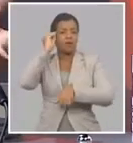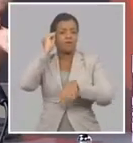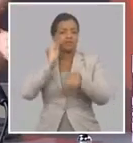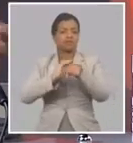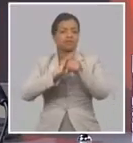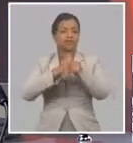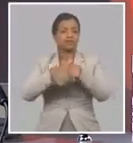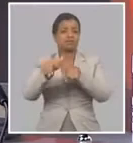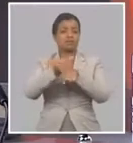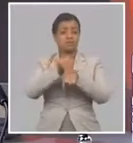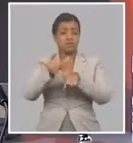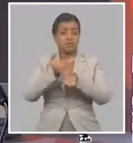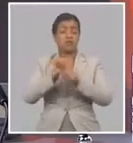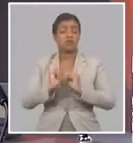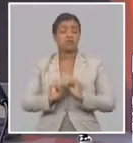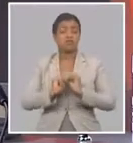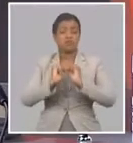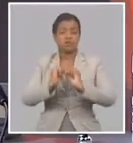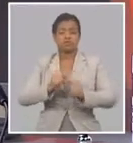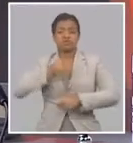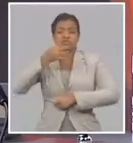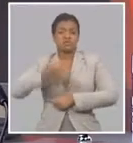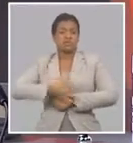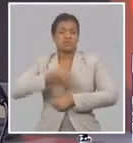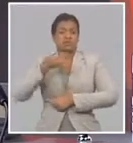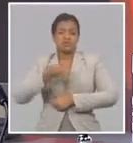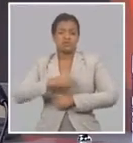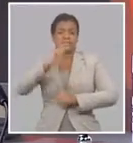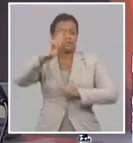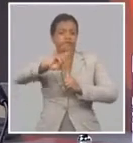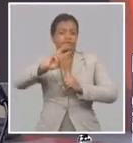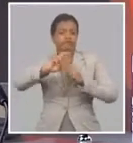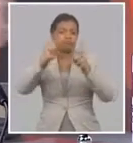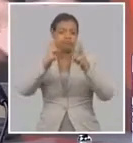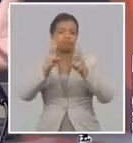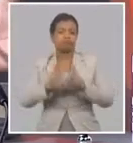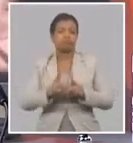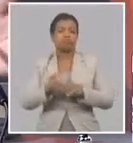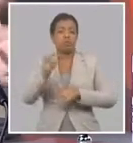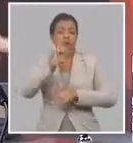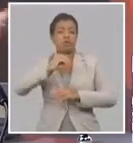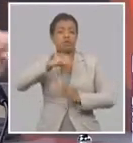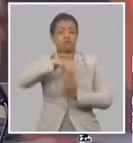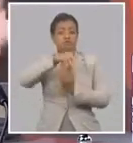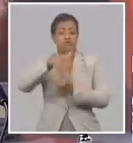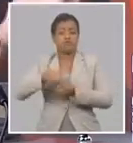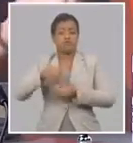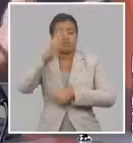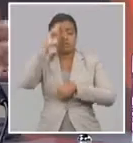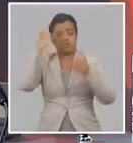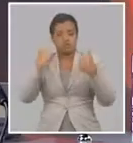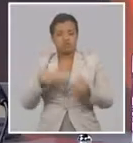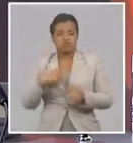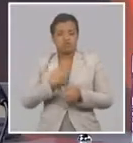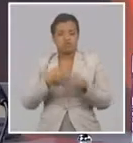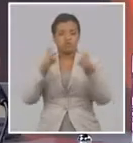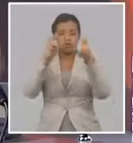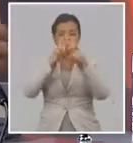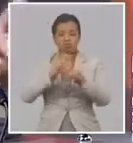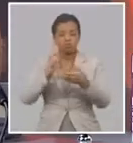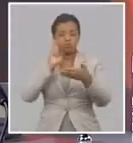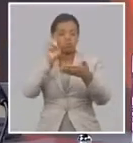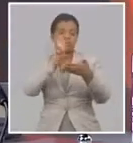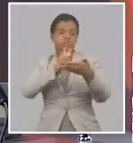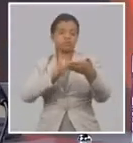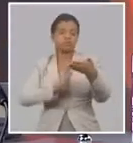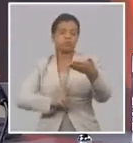las alertas oportunas de la organización mundial de la salud lo que en ese panamericana de la salud nos dimos la tarea de revisar todos los protocolos que ya estaban establecidos y